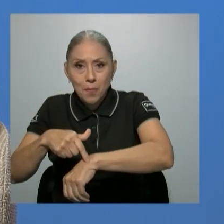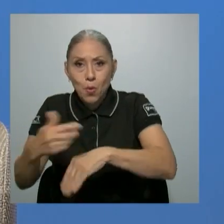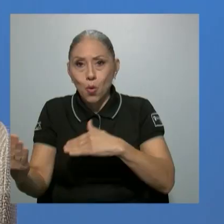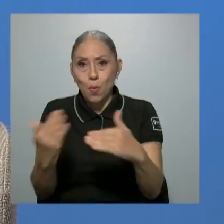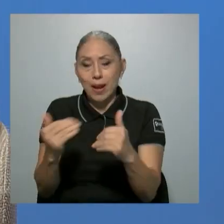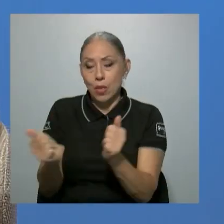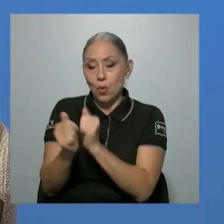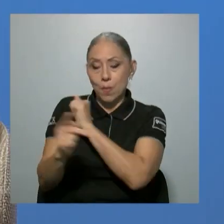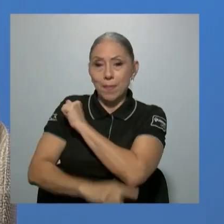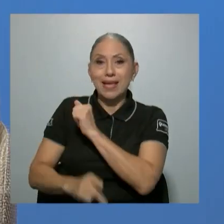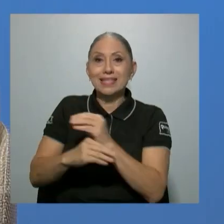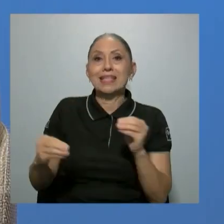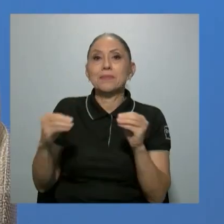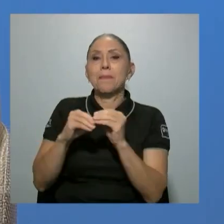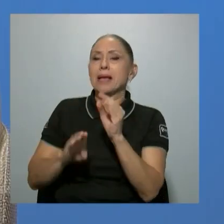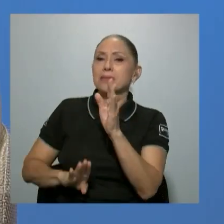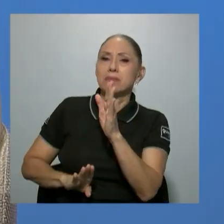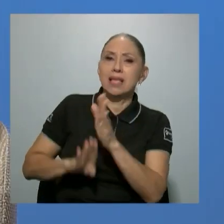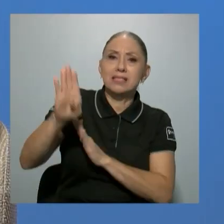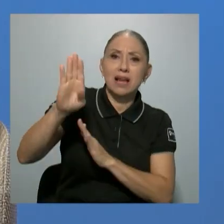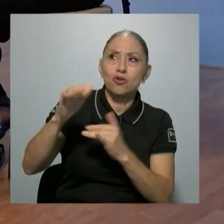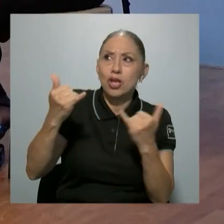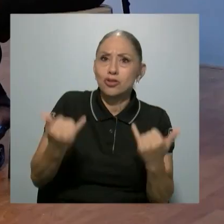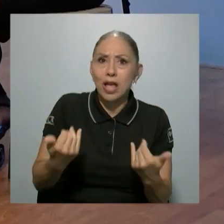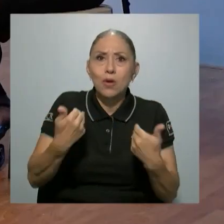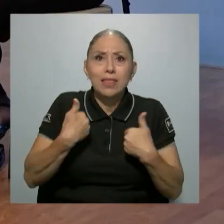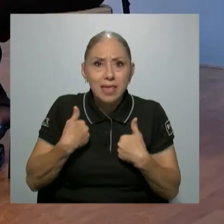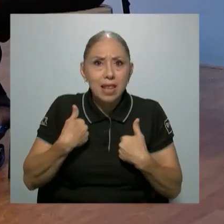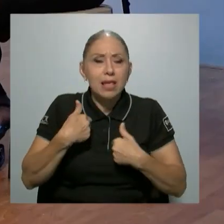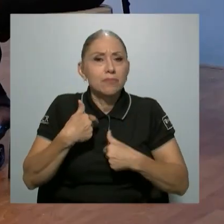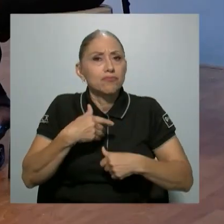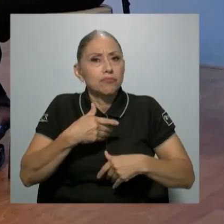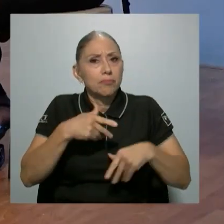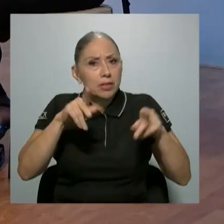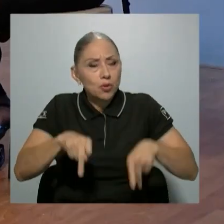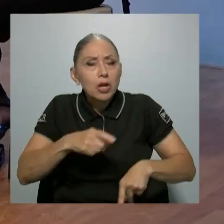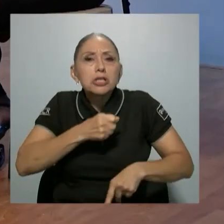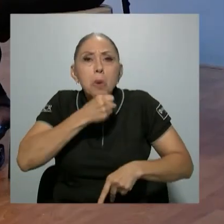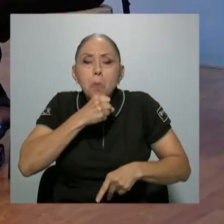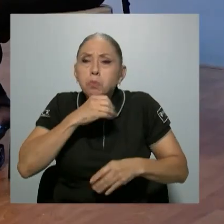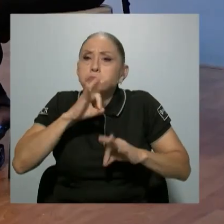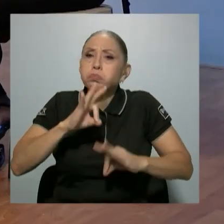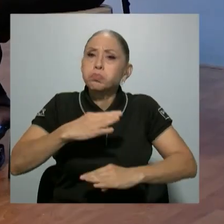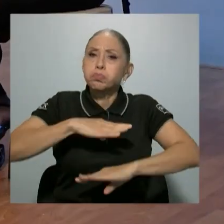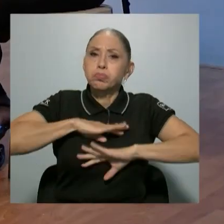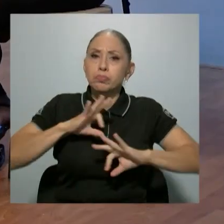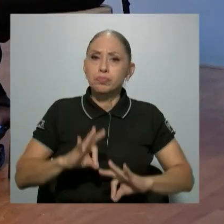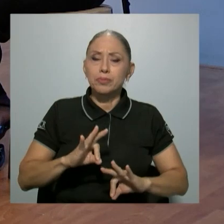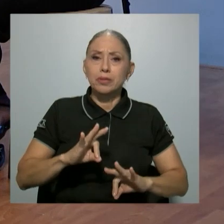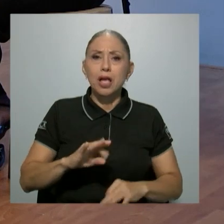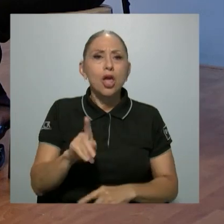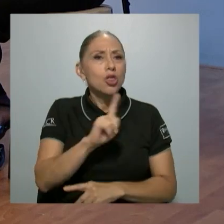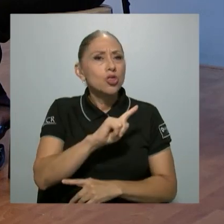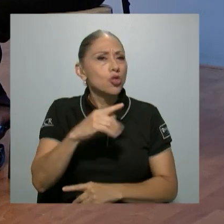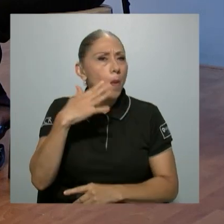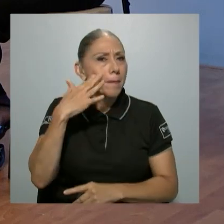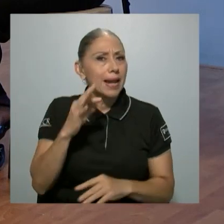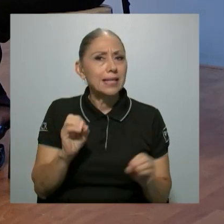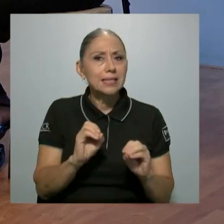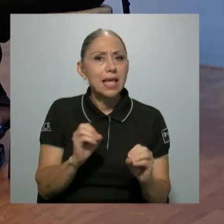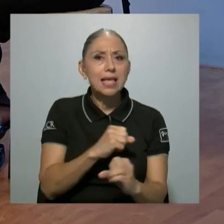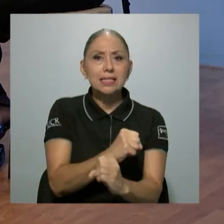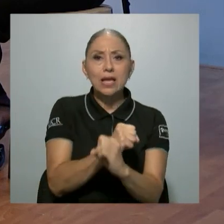desarrollados que hoy tienen una vejez plena. Y no pareciera que, por ejemplo, la seguridad social, la